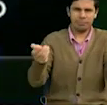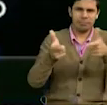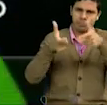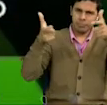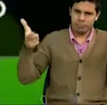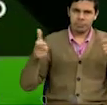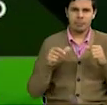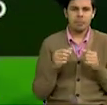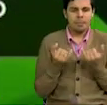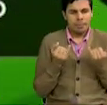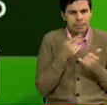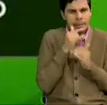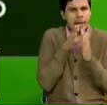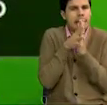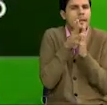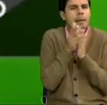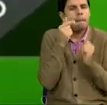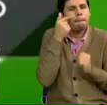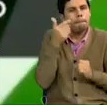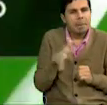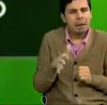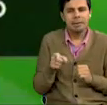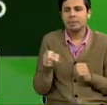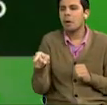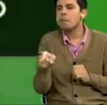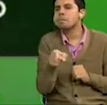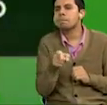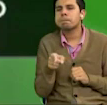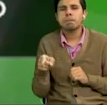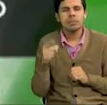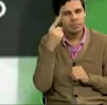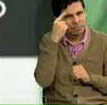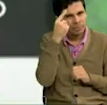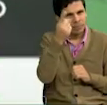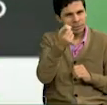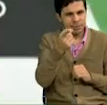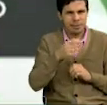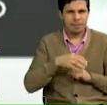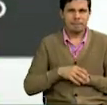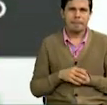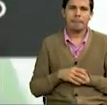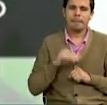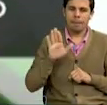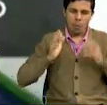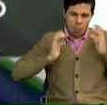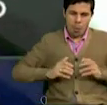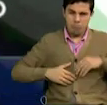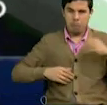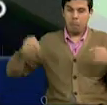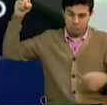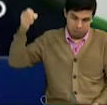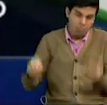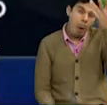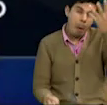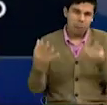pues parte de como así como que parte del cuerpo humano, ¿no? O sea, algunos